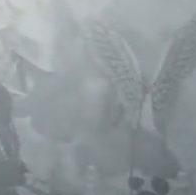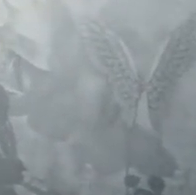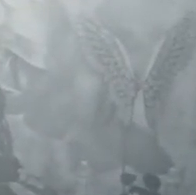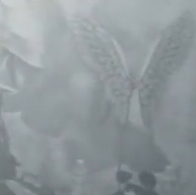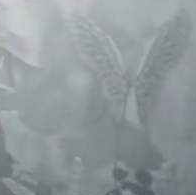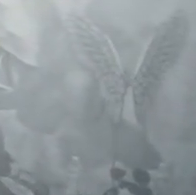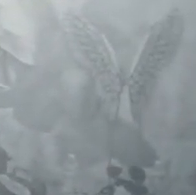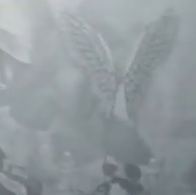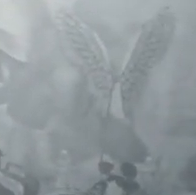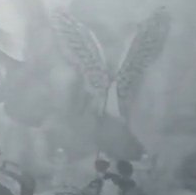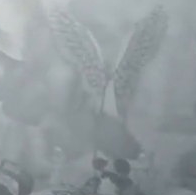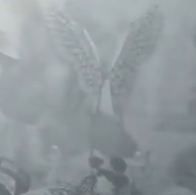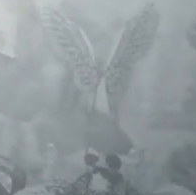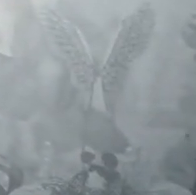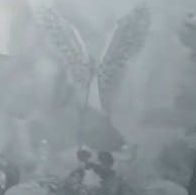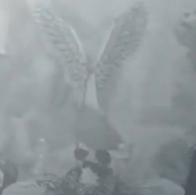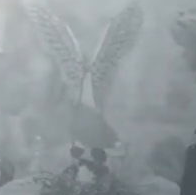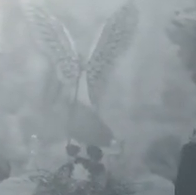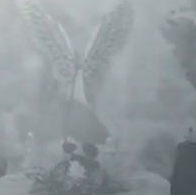Por Canal 28.